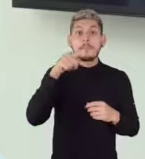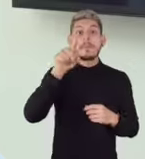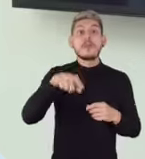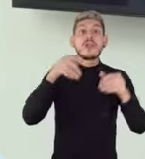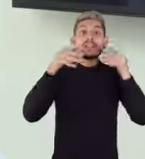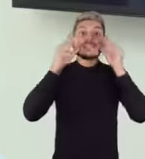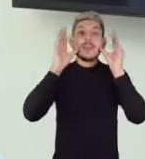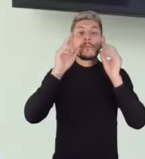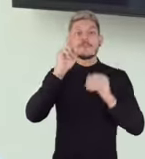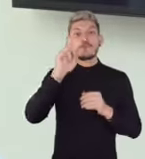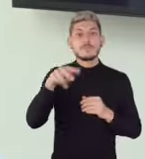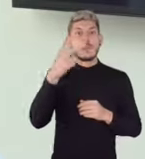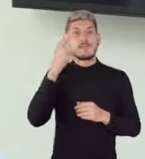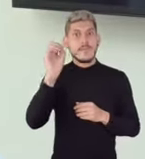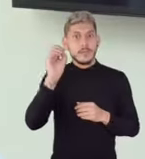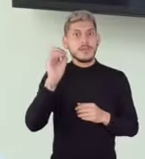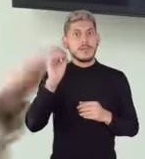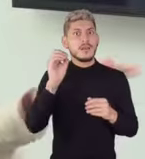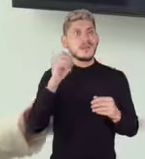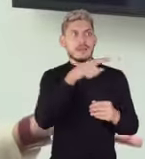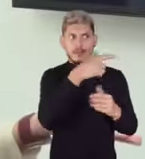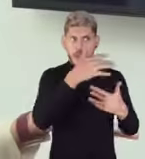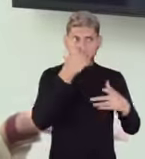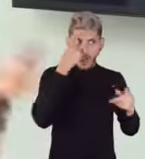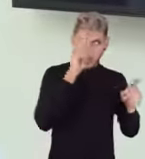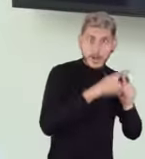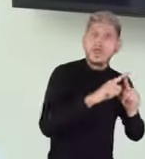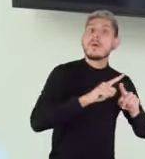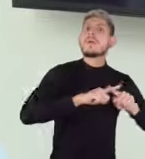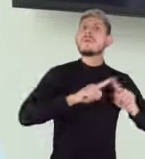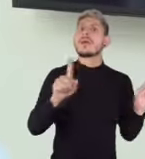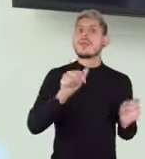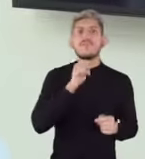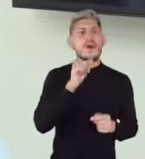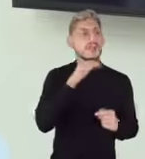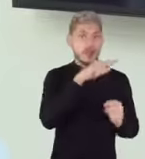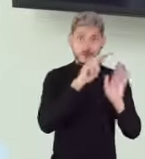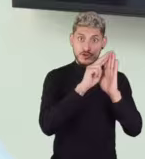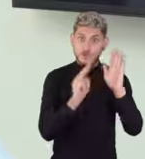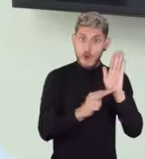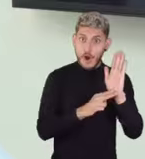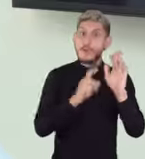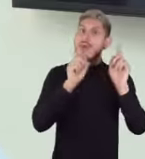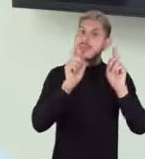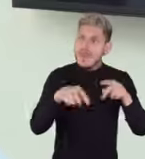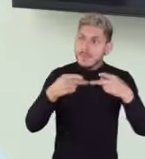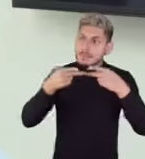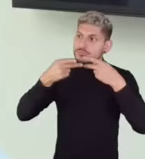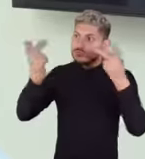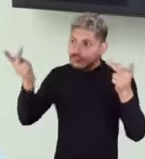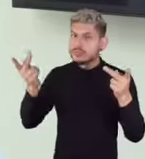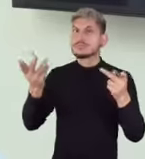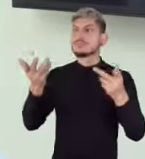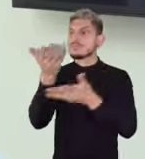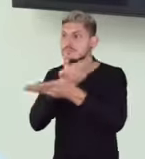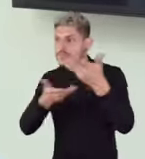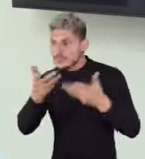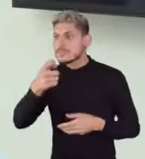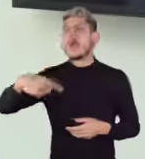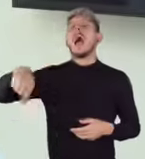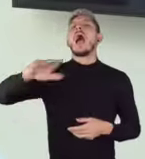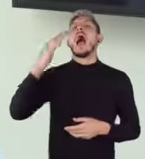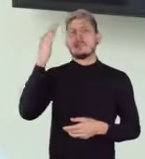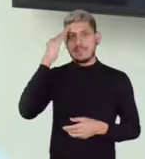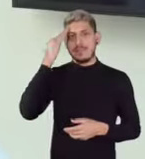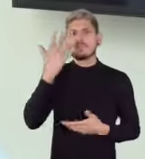1 de diciembre del 2020. No hubo la socialización. Tú sabes que la normativa tiene que socializarse, ni con gobiernos parroquiales ni con la comunidad fue